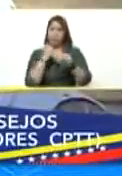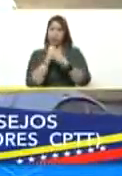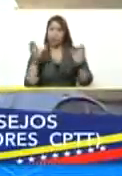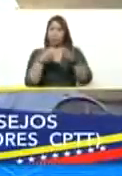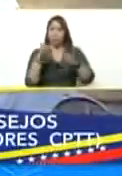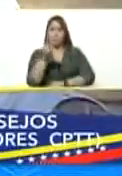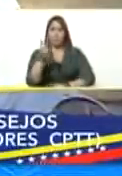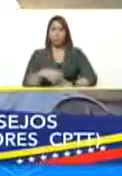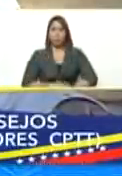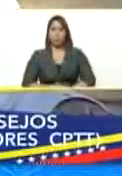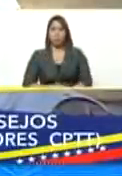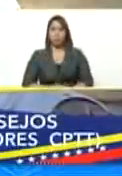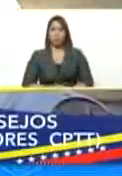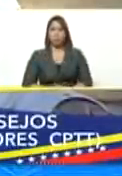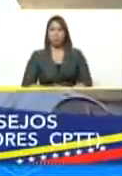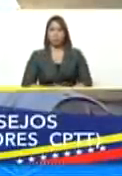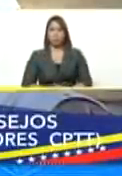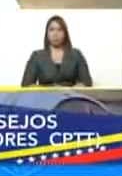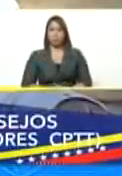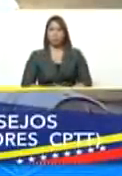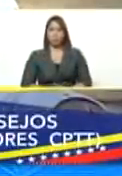venezolana.